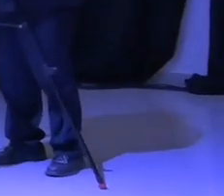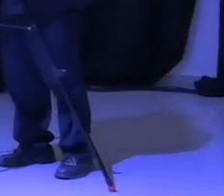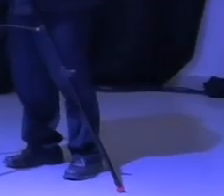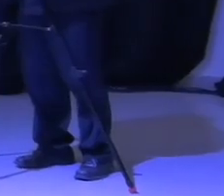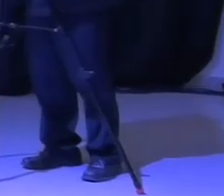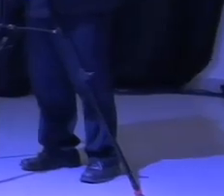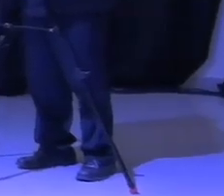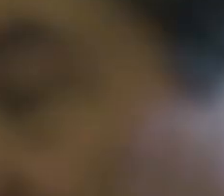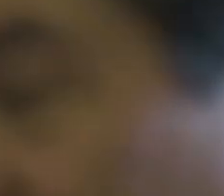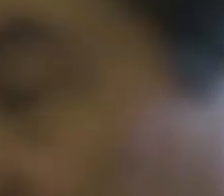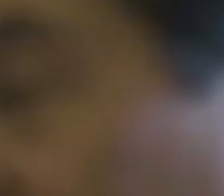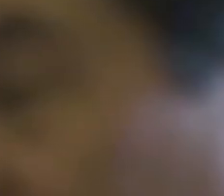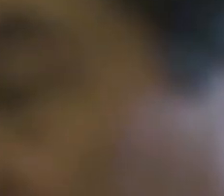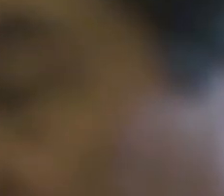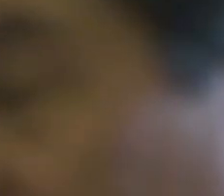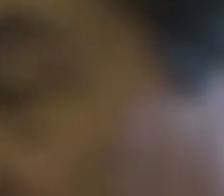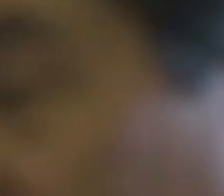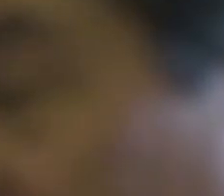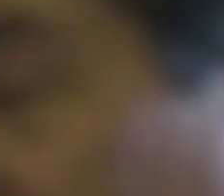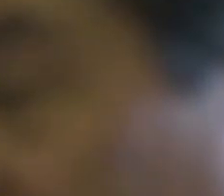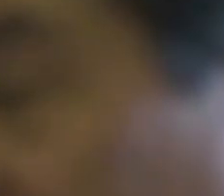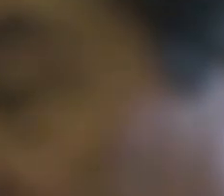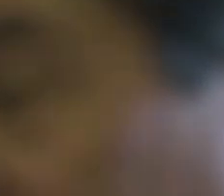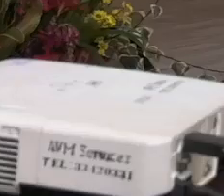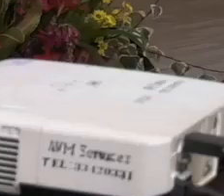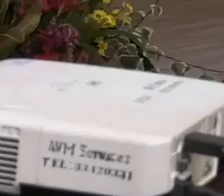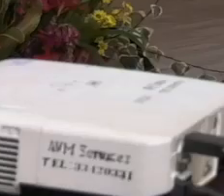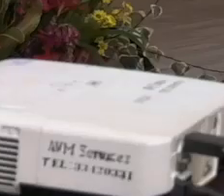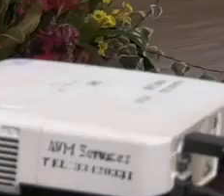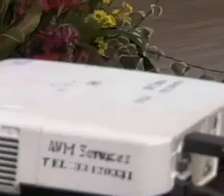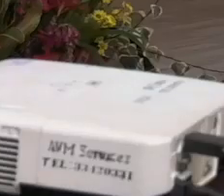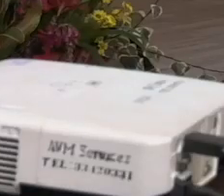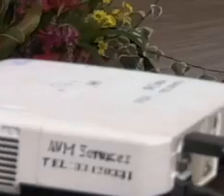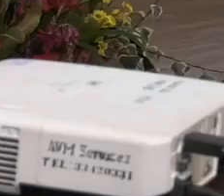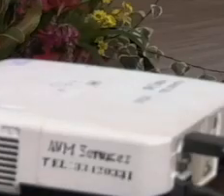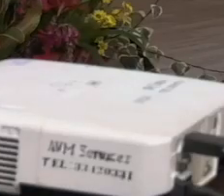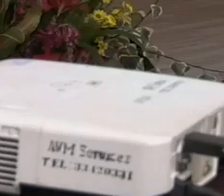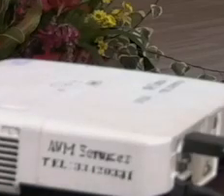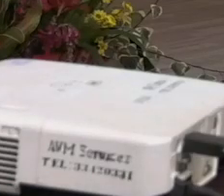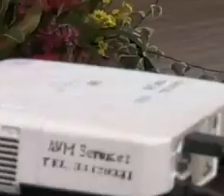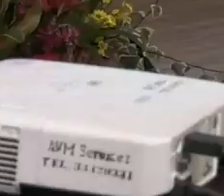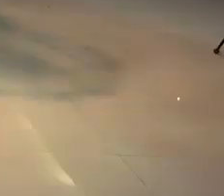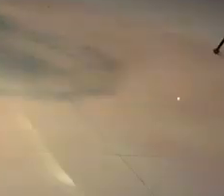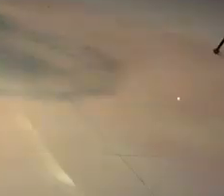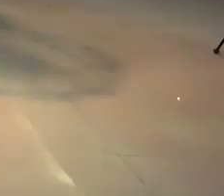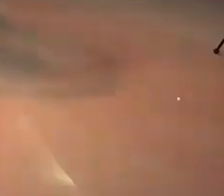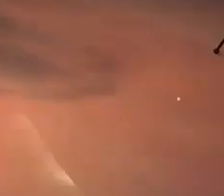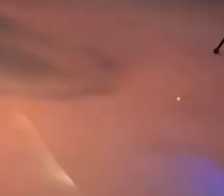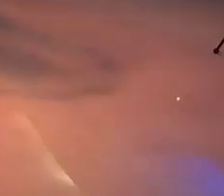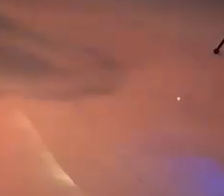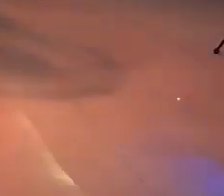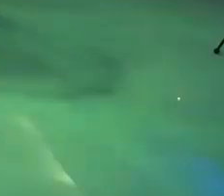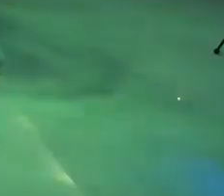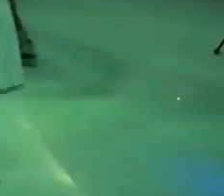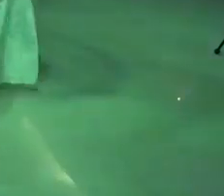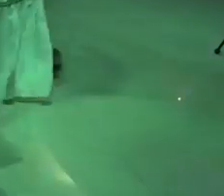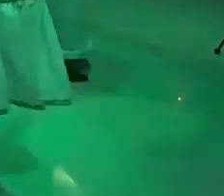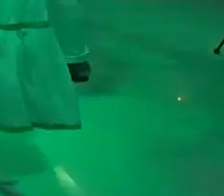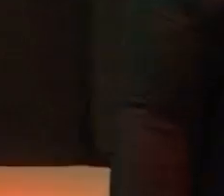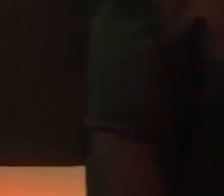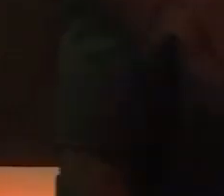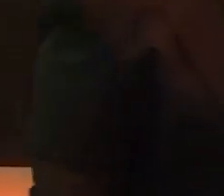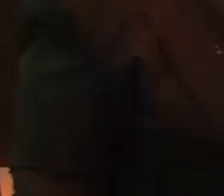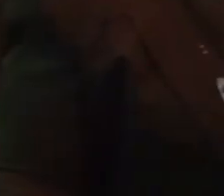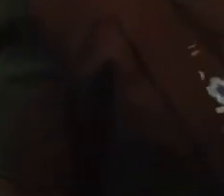retornen a sus países, puedan encontrar, obviamente, siempre en su memoria, un momento agradable, pero además productivo y constructivo en